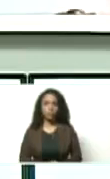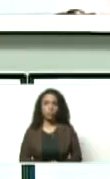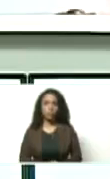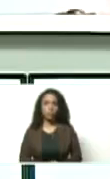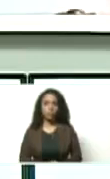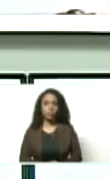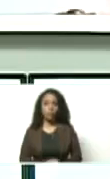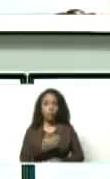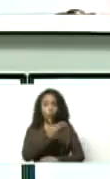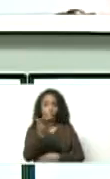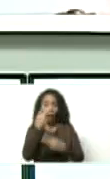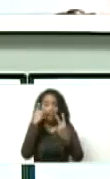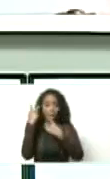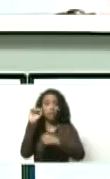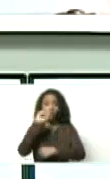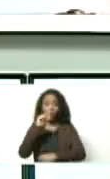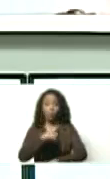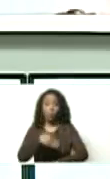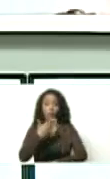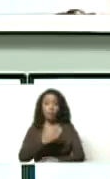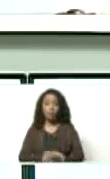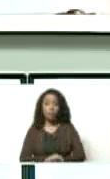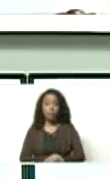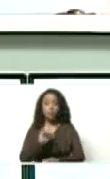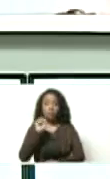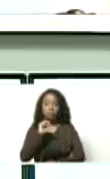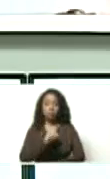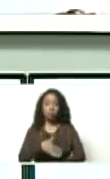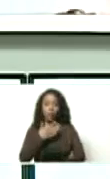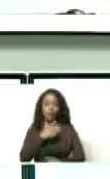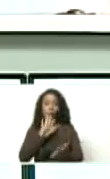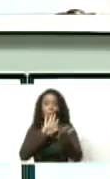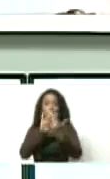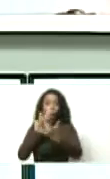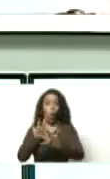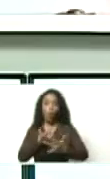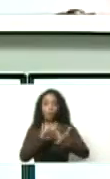Bueno, para que ustedes vean que sí se puede